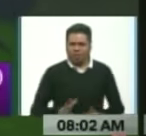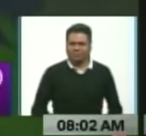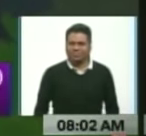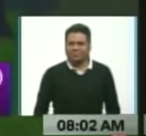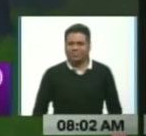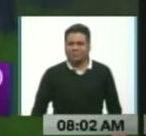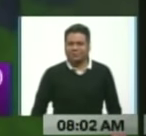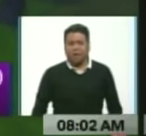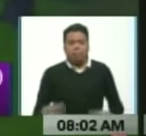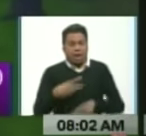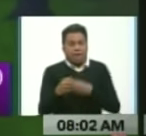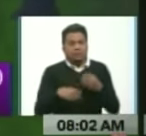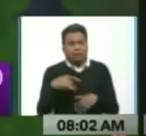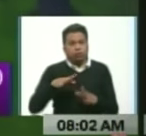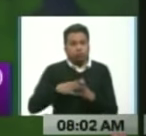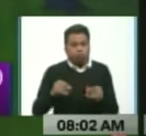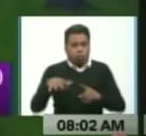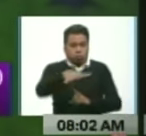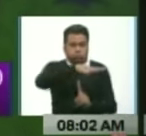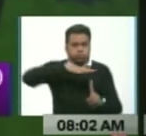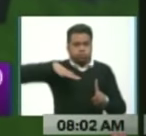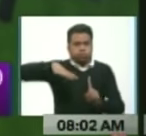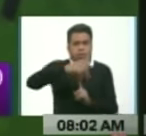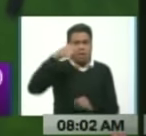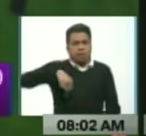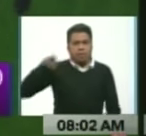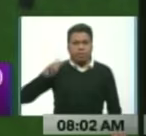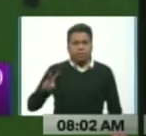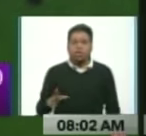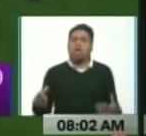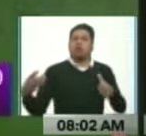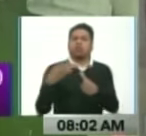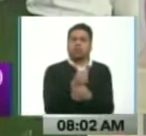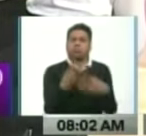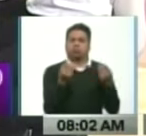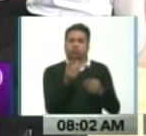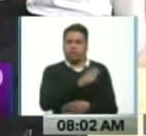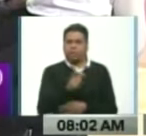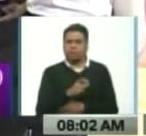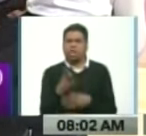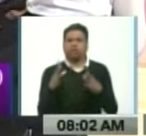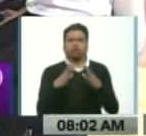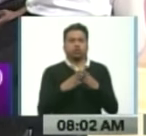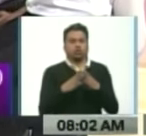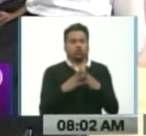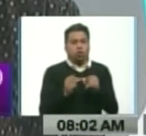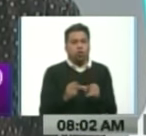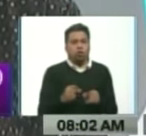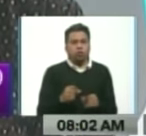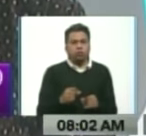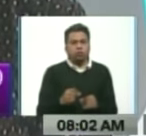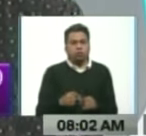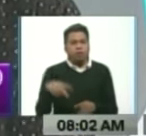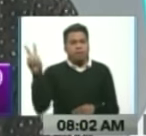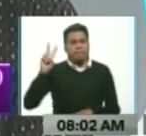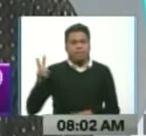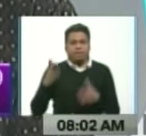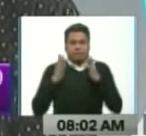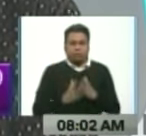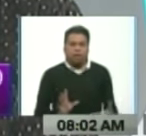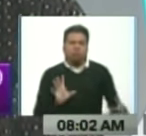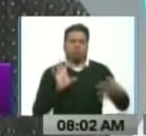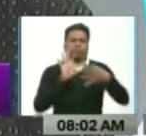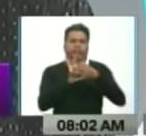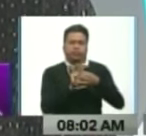globalizar este mercado aquí en a nivel nacional. Conseguir varias personas, ¿verdad? Todo el venezolano que tenga el mismo sueño de nosotros de hacer videojuegos se une a nuestra